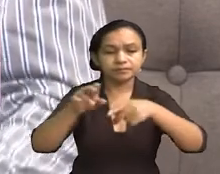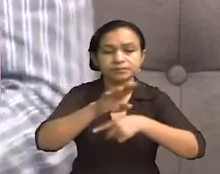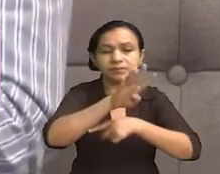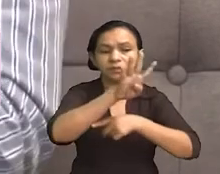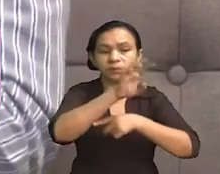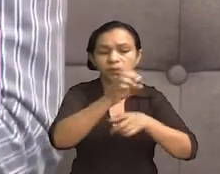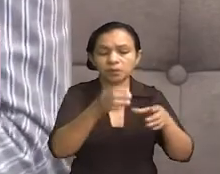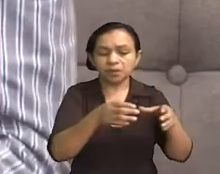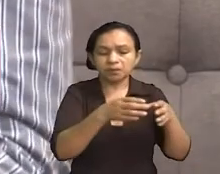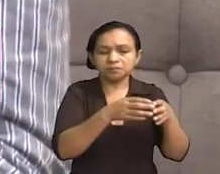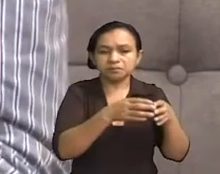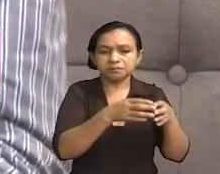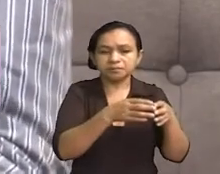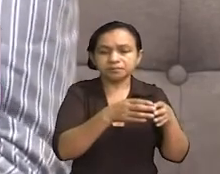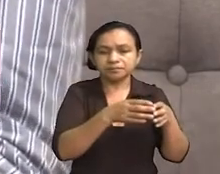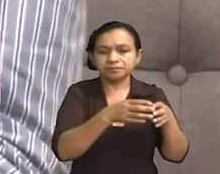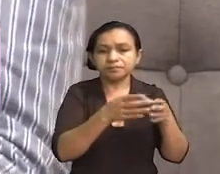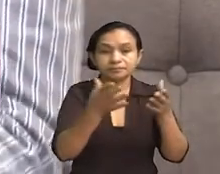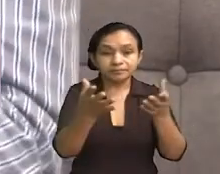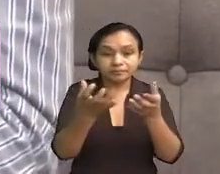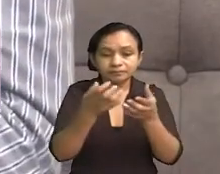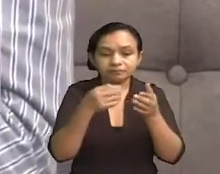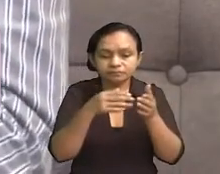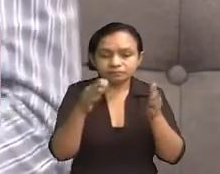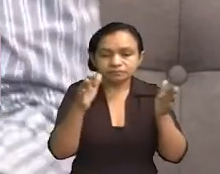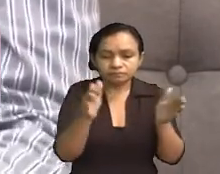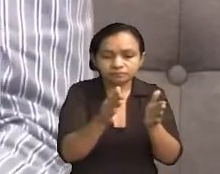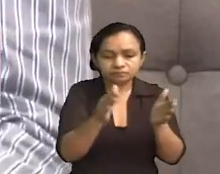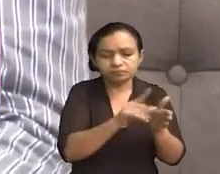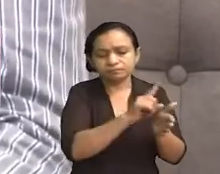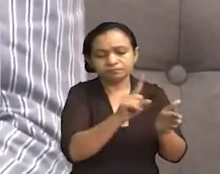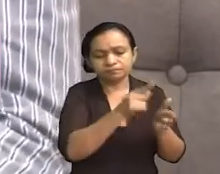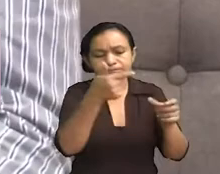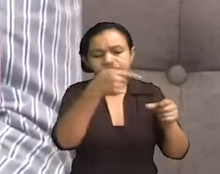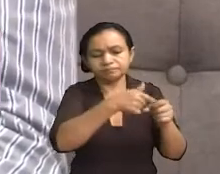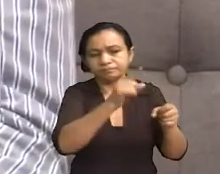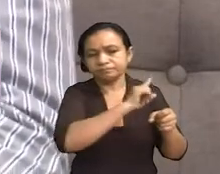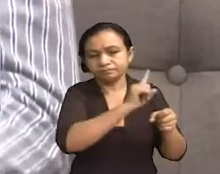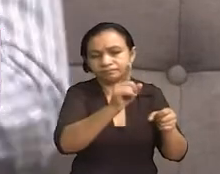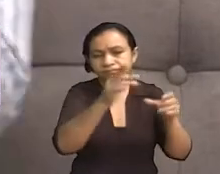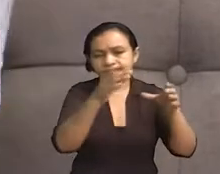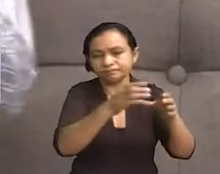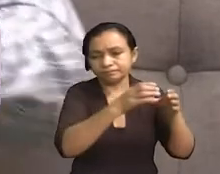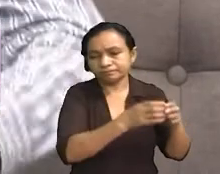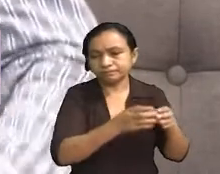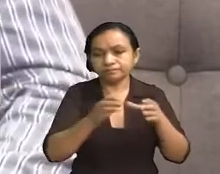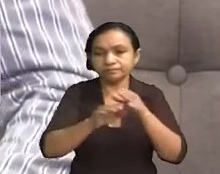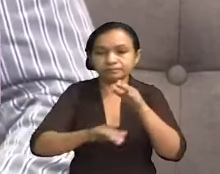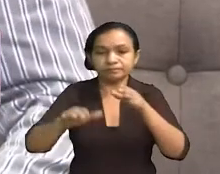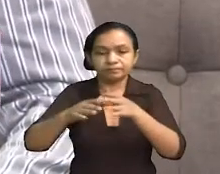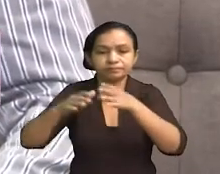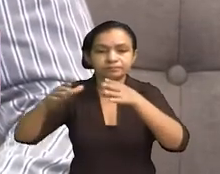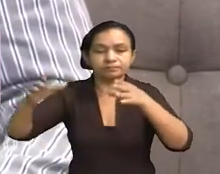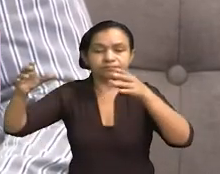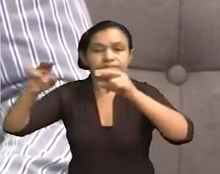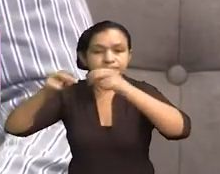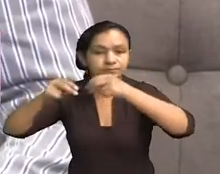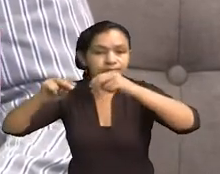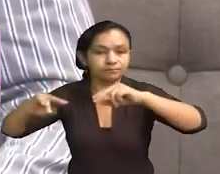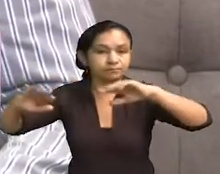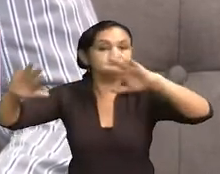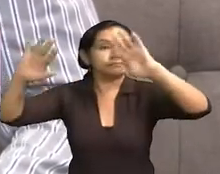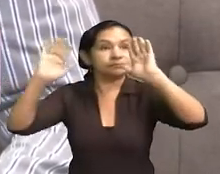recursos fósiles, y nuestra meta es ir disminuyendo la producción de energía de los fósiles, porque esos son contaminantes del